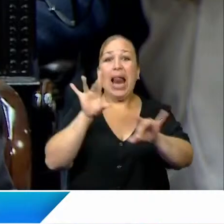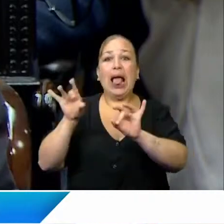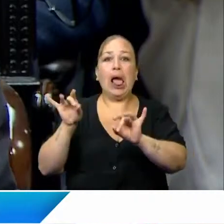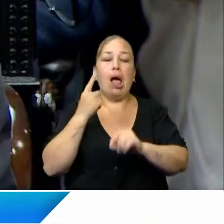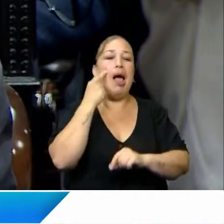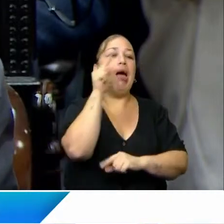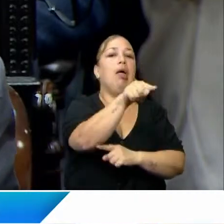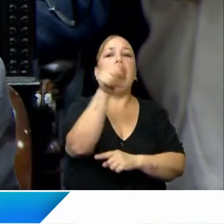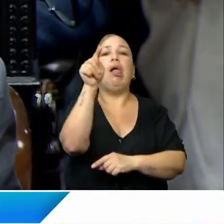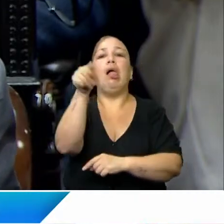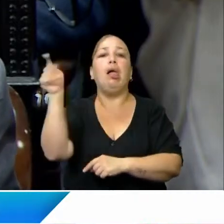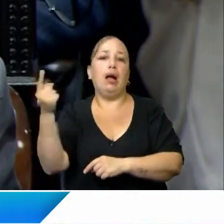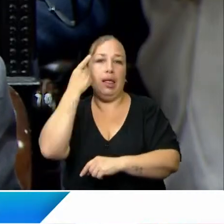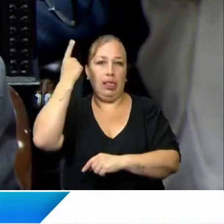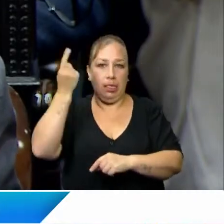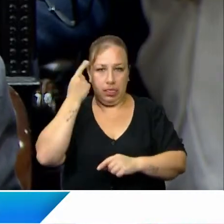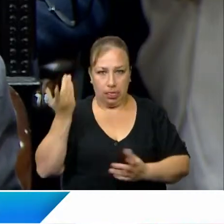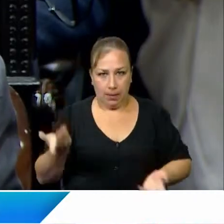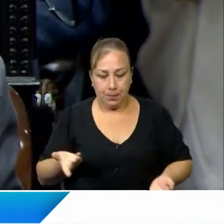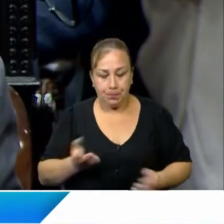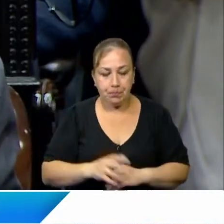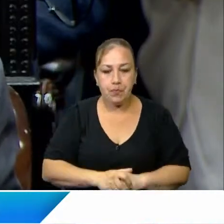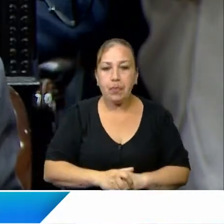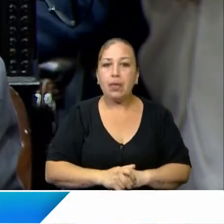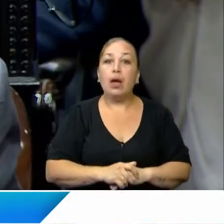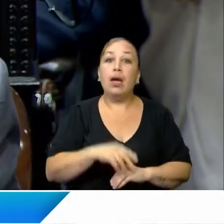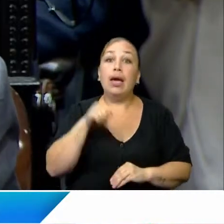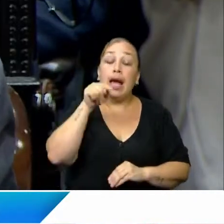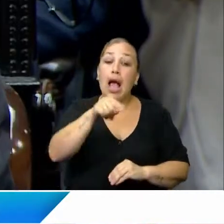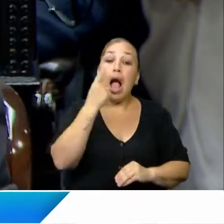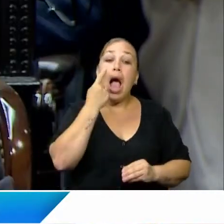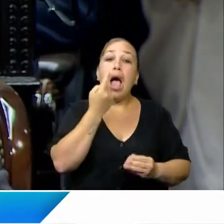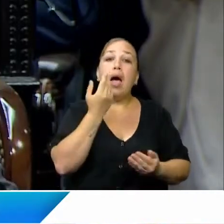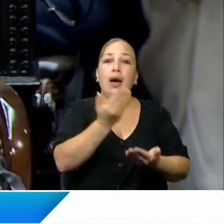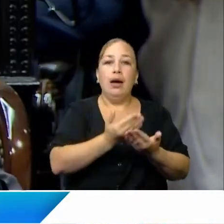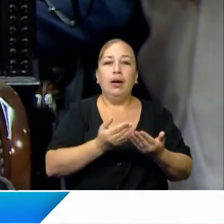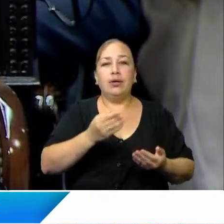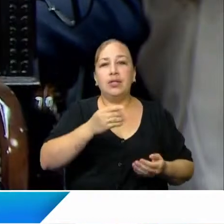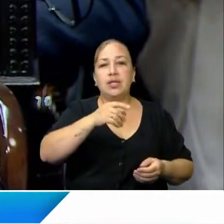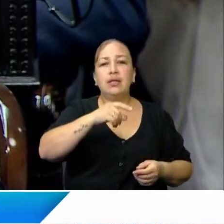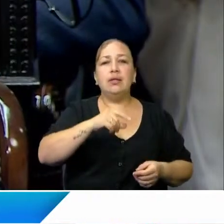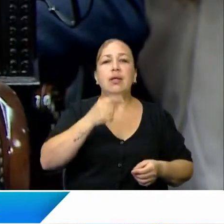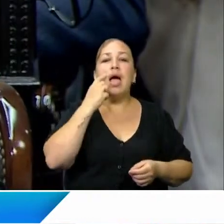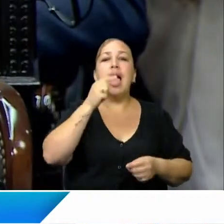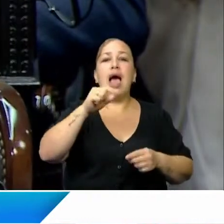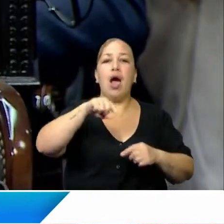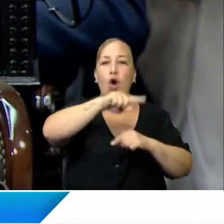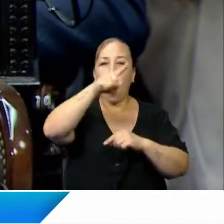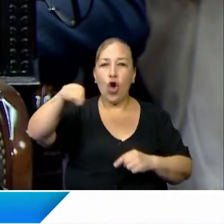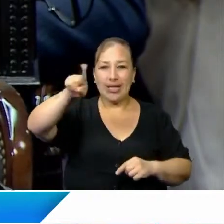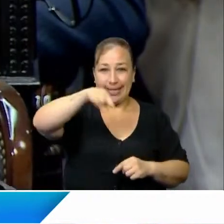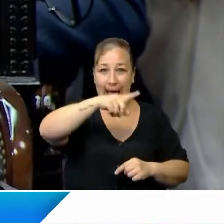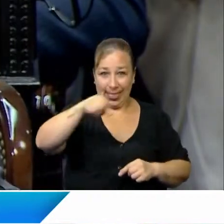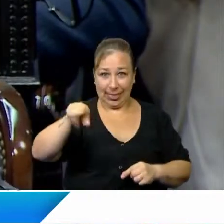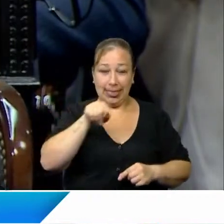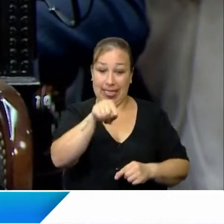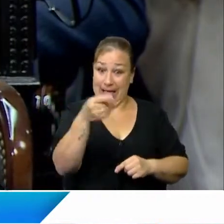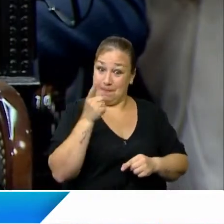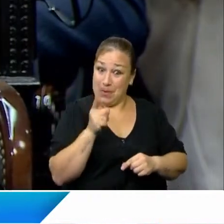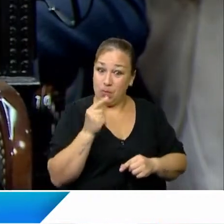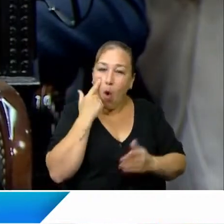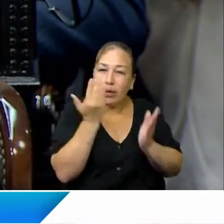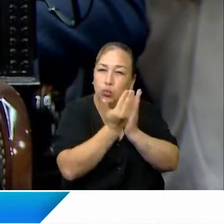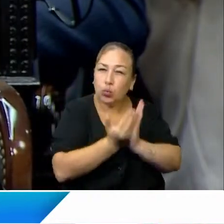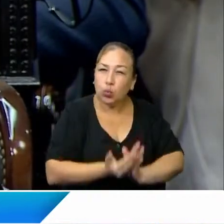Un trabajo hecho, un estudio del CONICET, habla de la pérdida paulatina de interés de la ciudadanía en participar